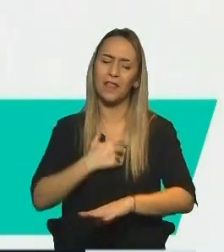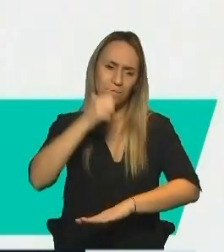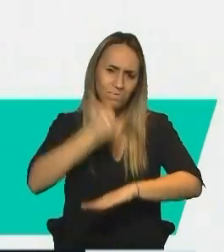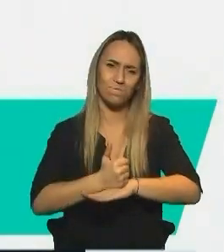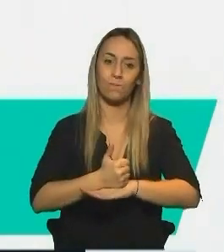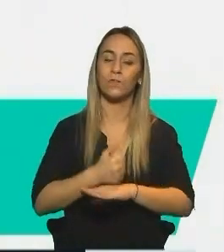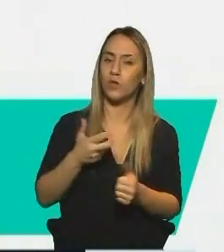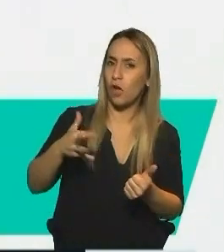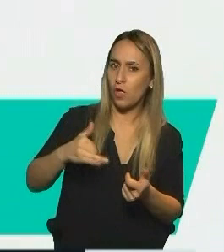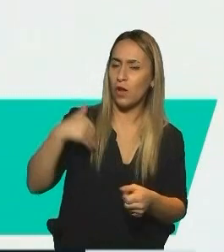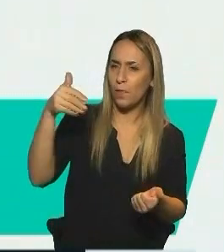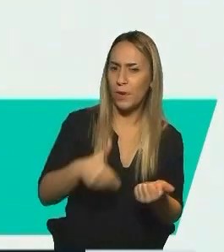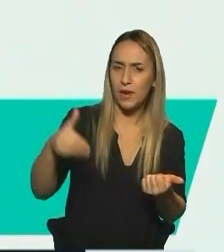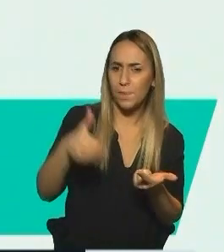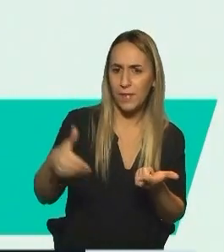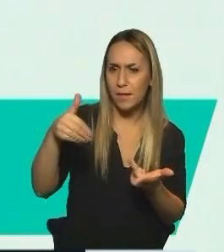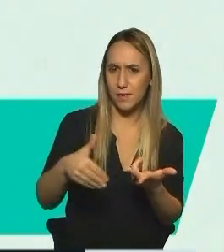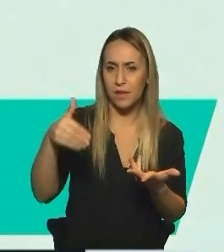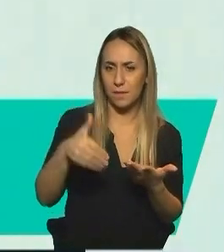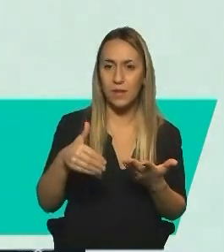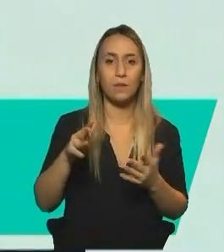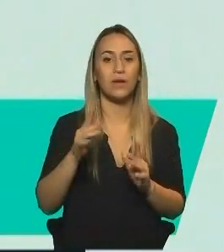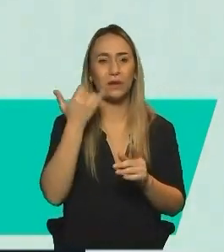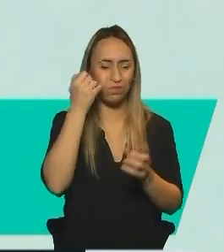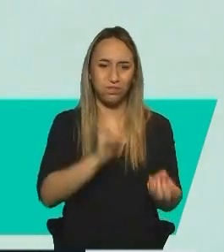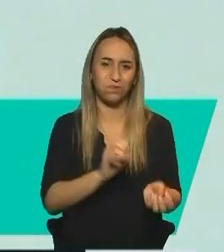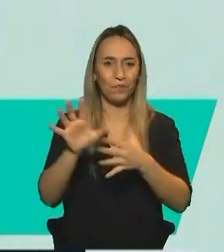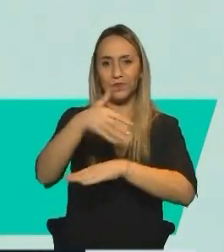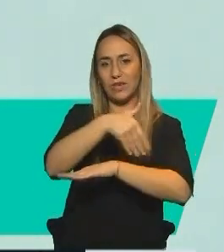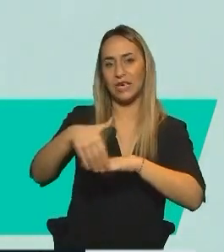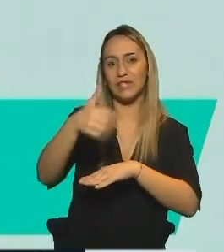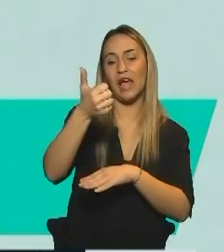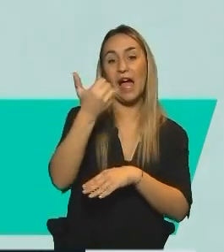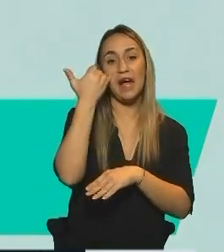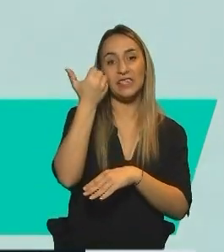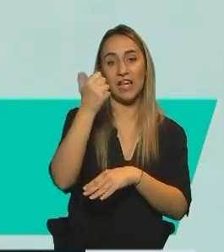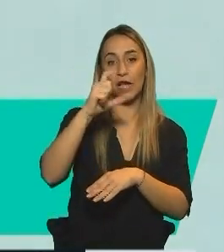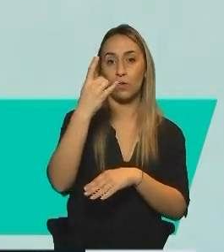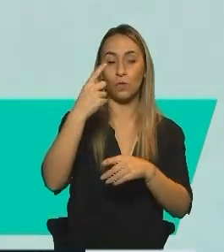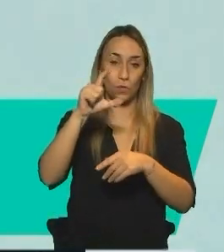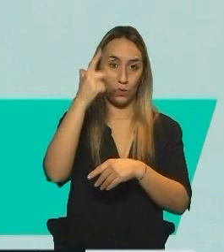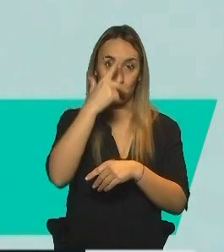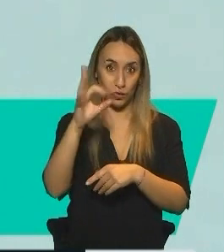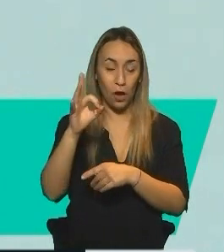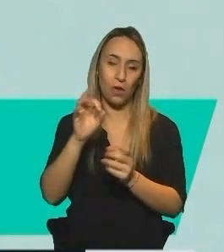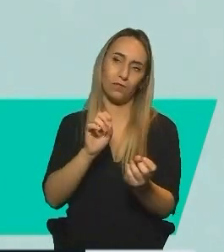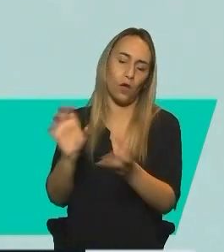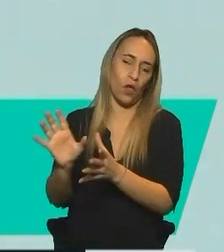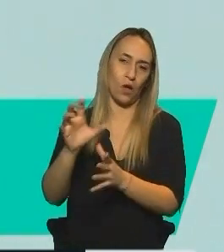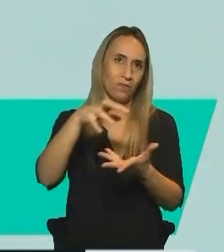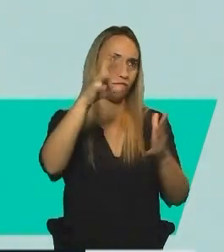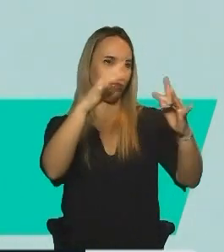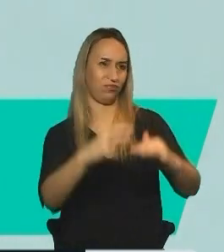viniendo, porque empezamos AMIA ya se mudó a Ayacucho, por supuesto. No dejé de venir con esta